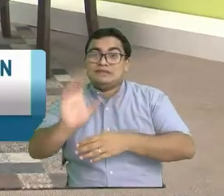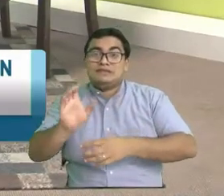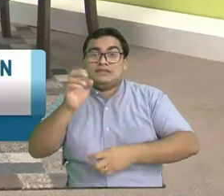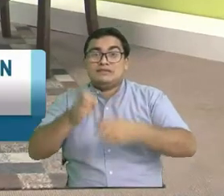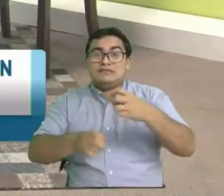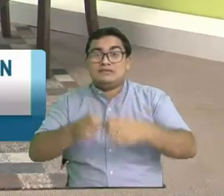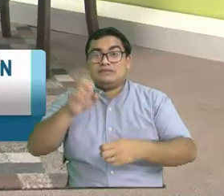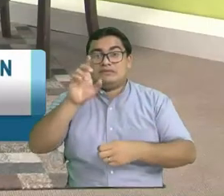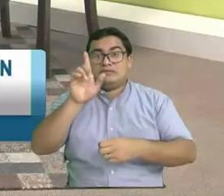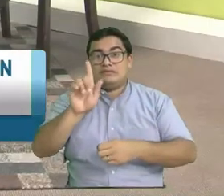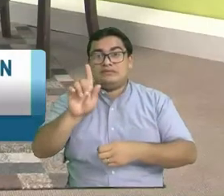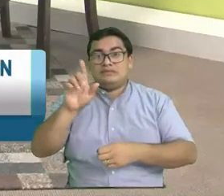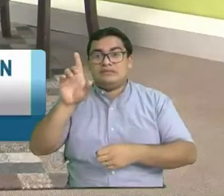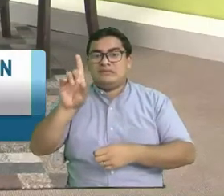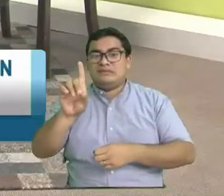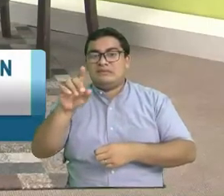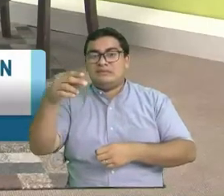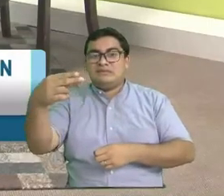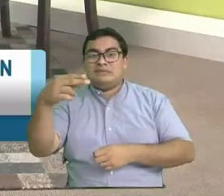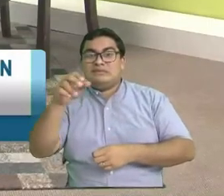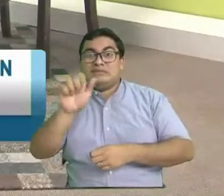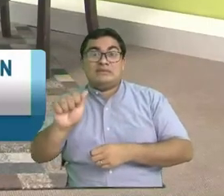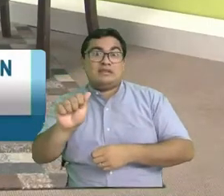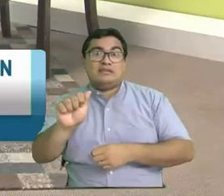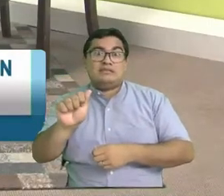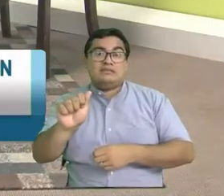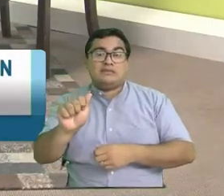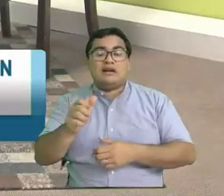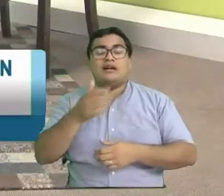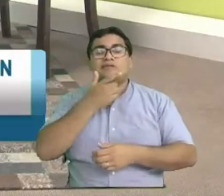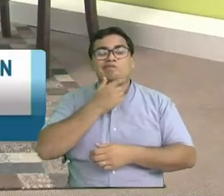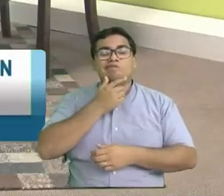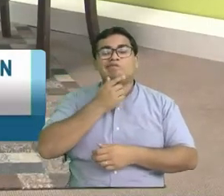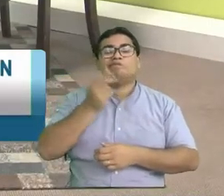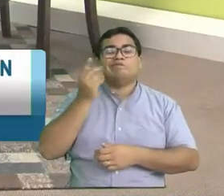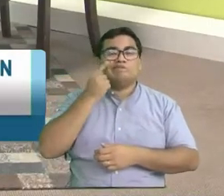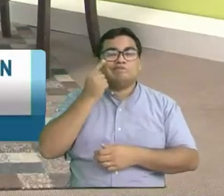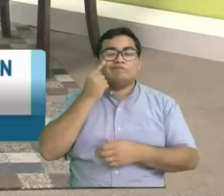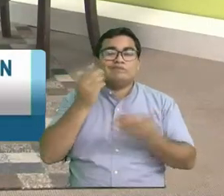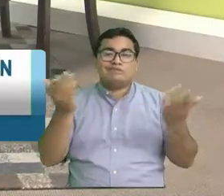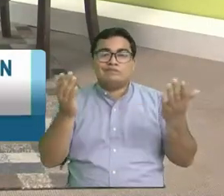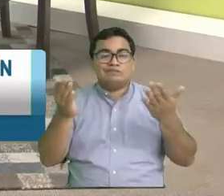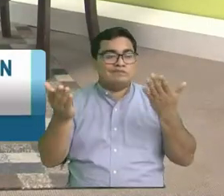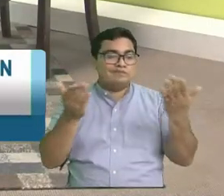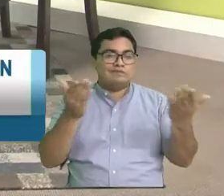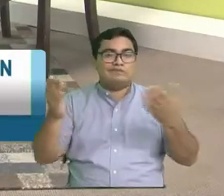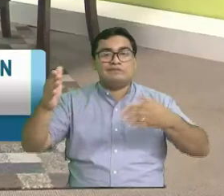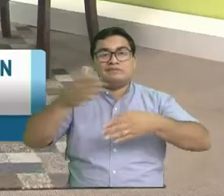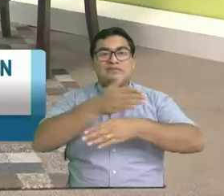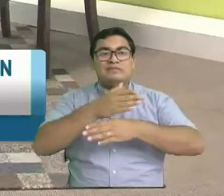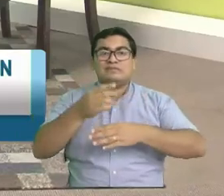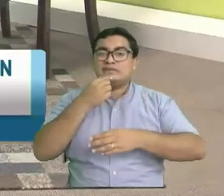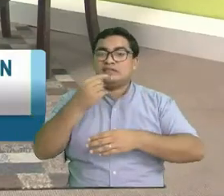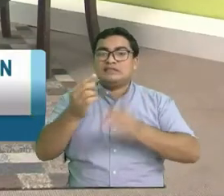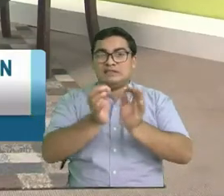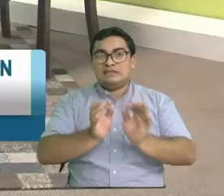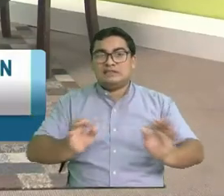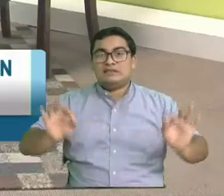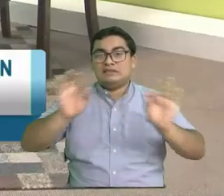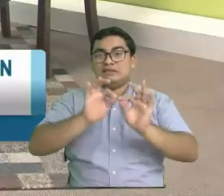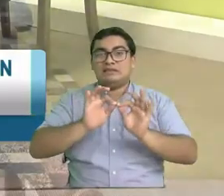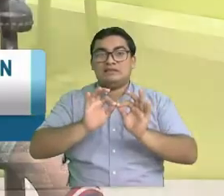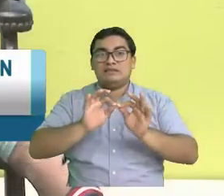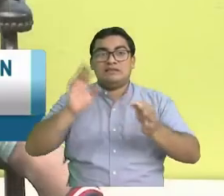déficit de atención, que es el hiperactivo, ¿verdad? Okay. Entonces, así nosotros nos vamos dando cuenta de las diferencias en los niños. Usted dijo algo muy importante, doctora, que no se